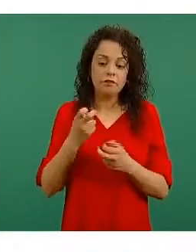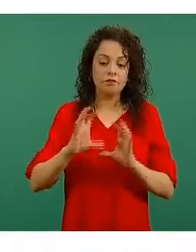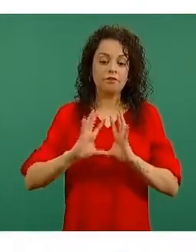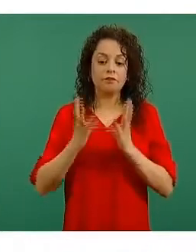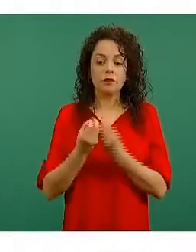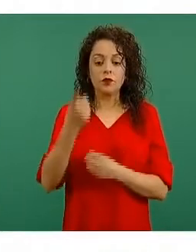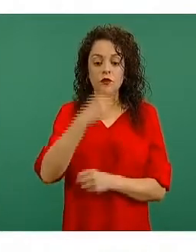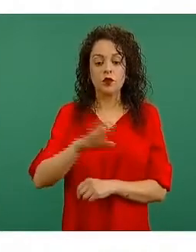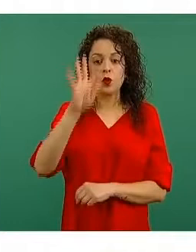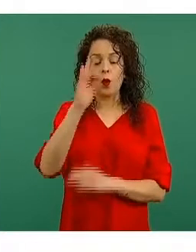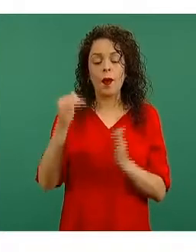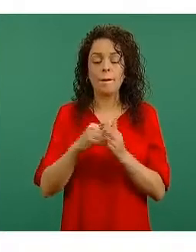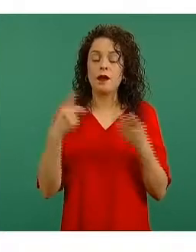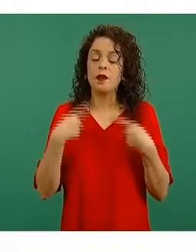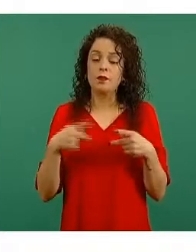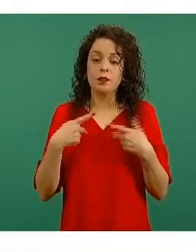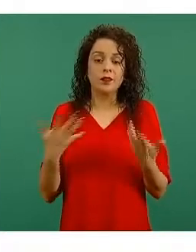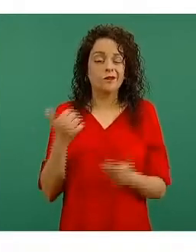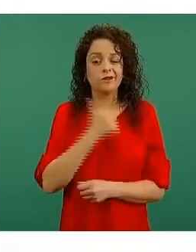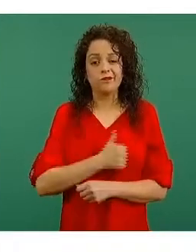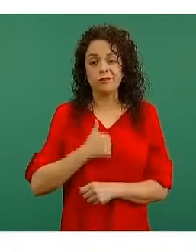personas que han fallecido, y